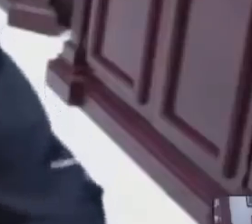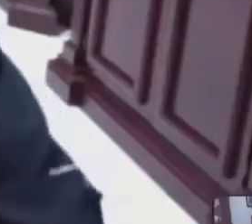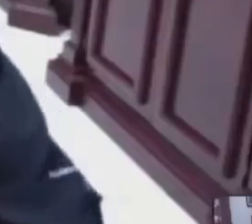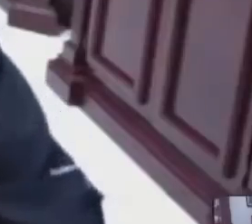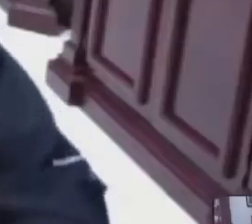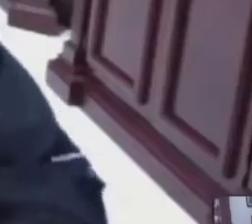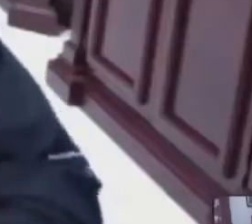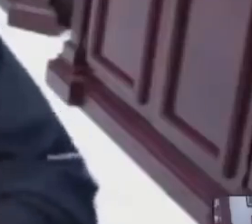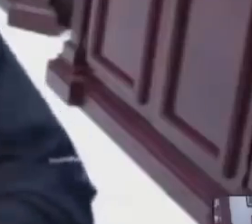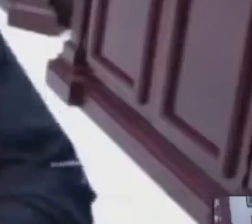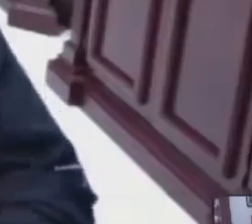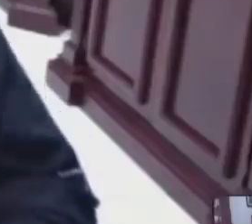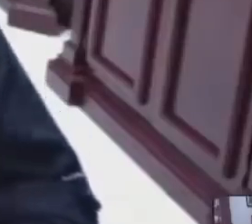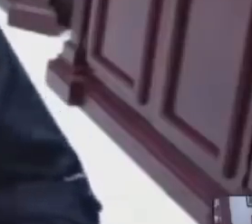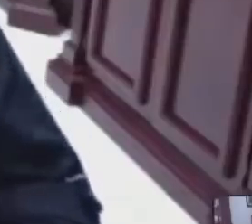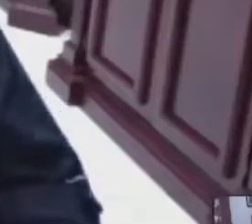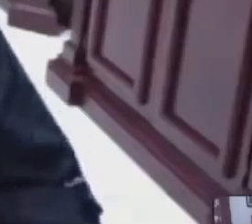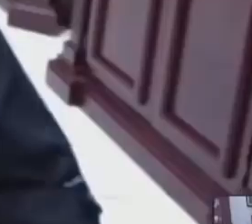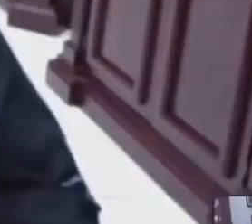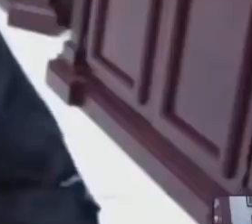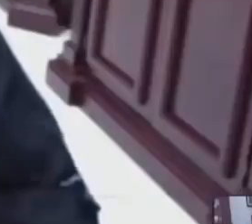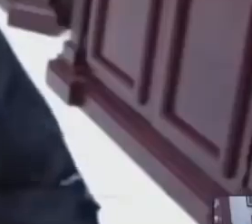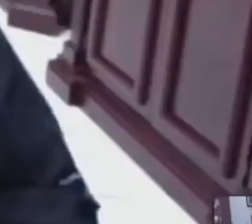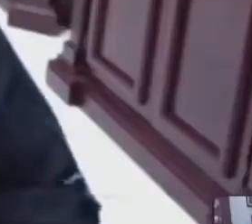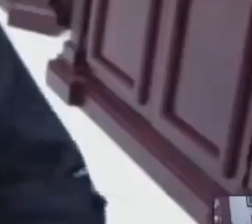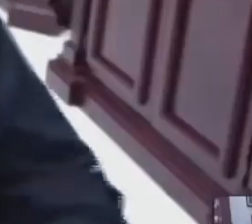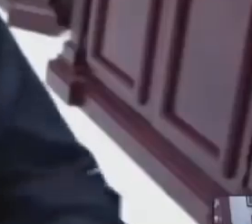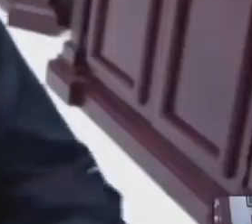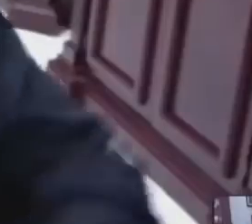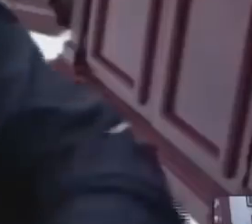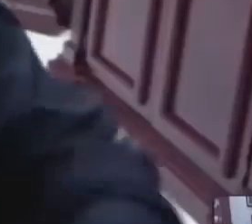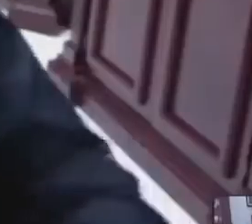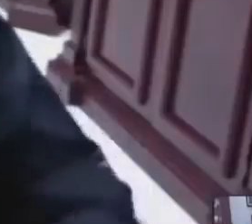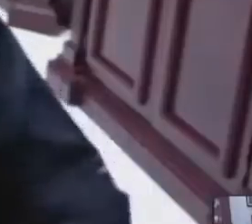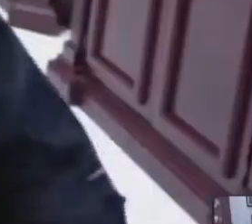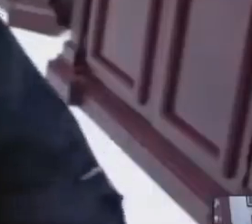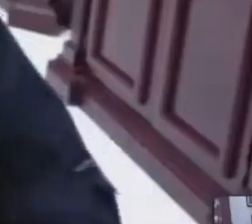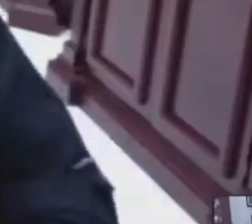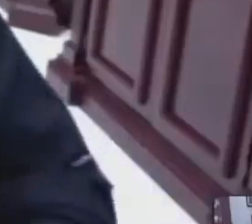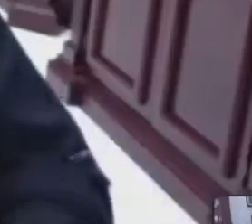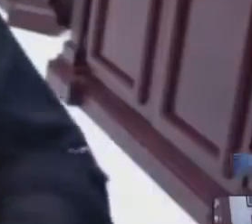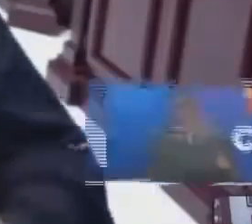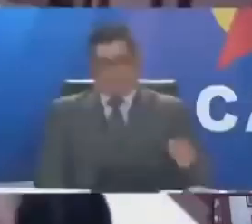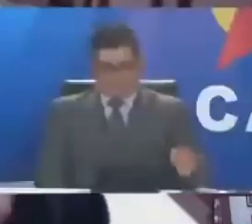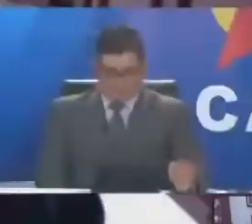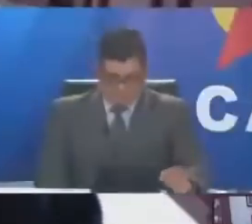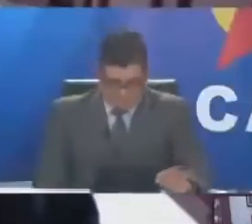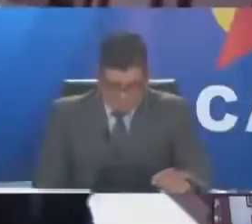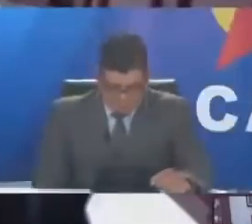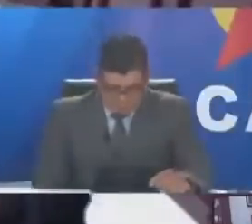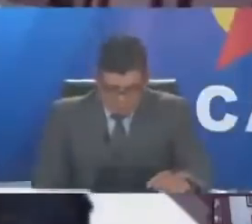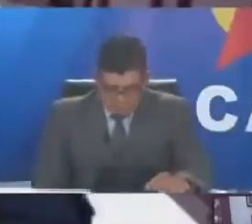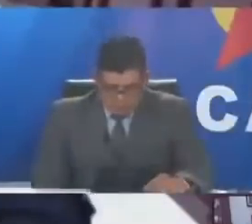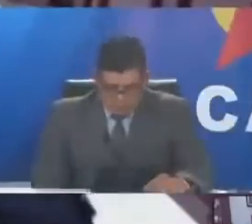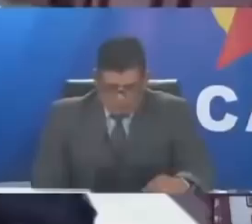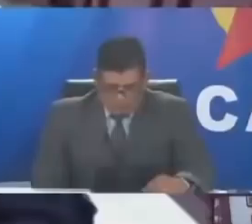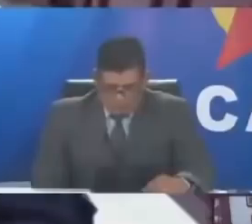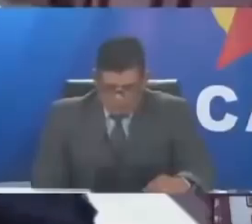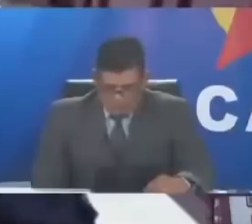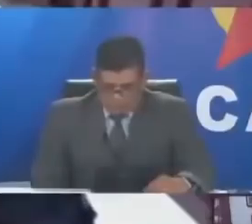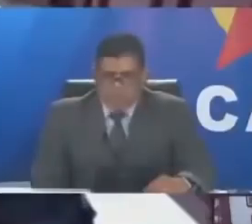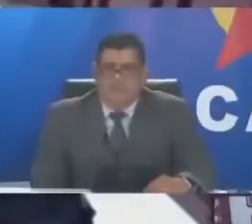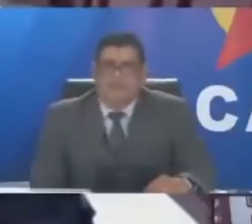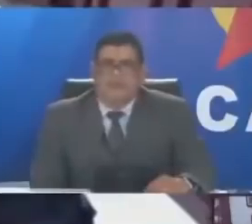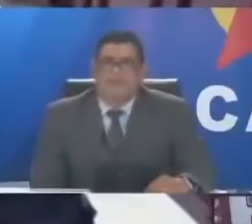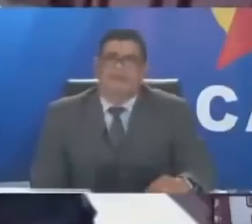levantó las firmas no se puede inscribir para que le vamos a dar fuego local es que las reglas dicen que no se puede